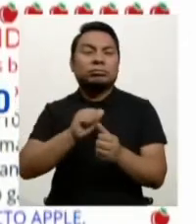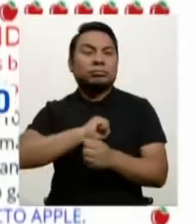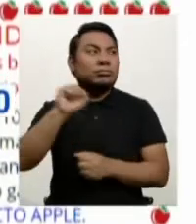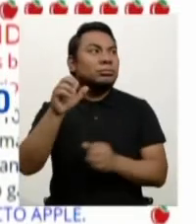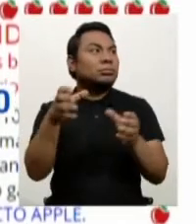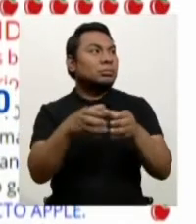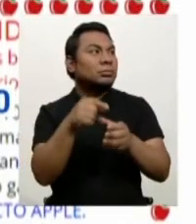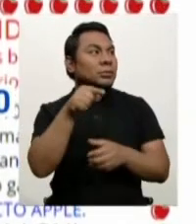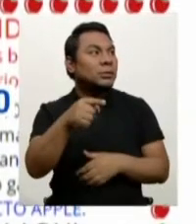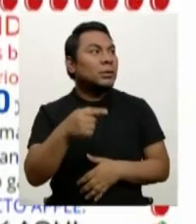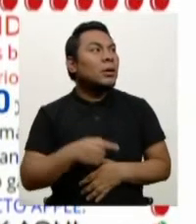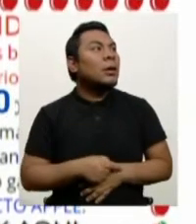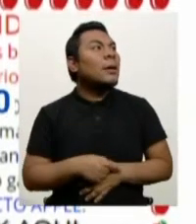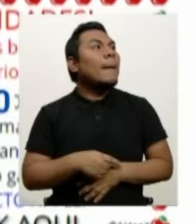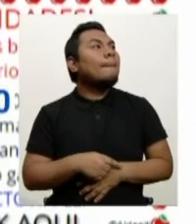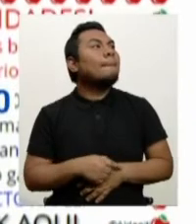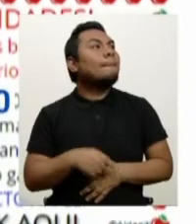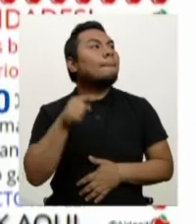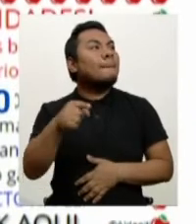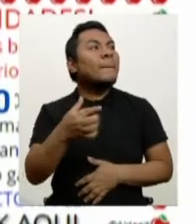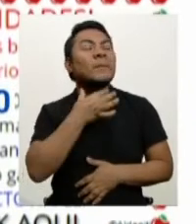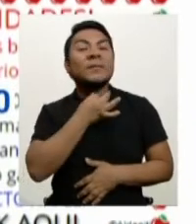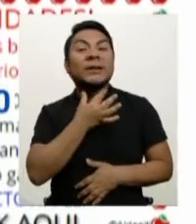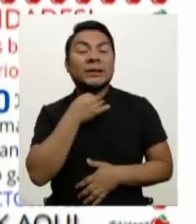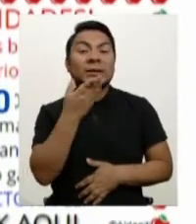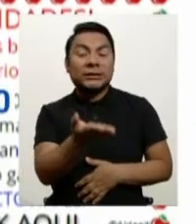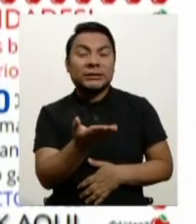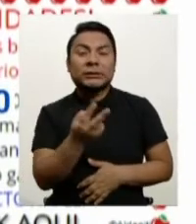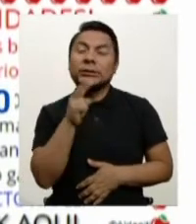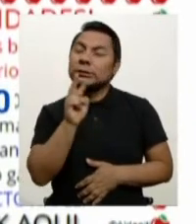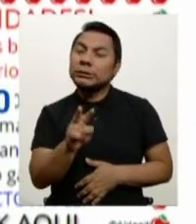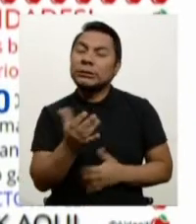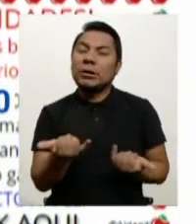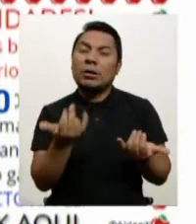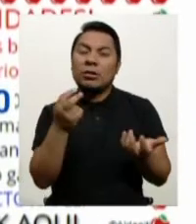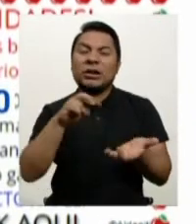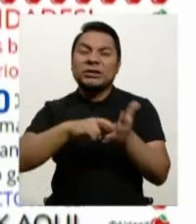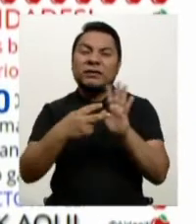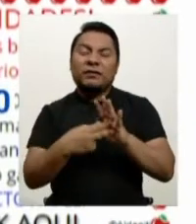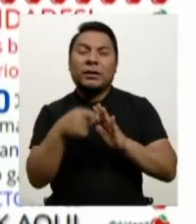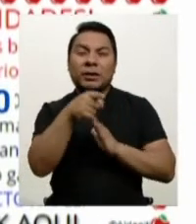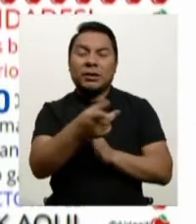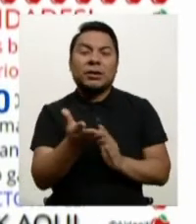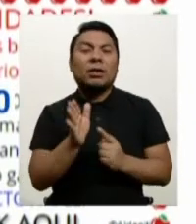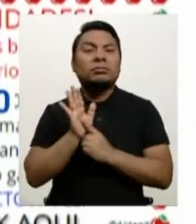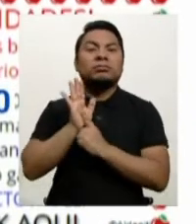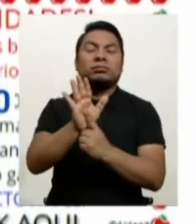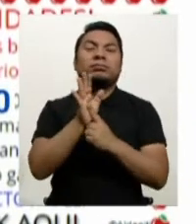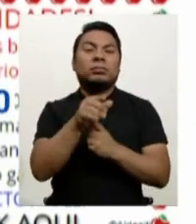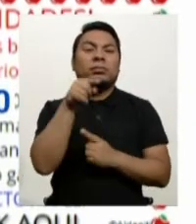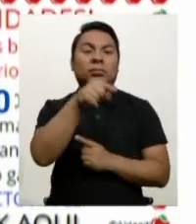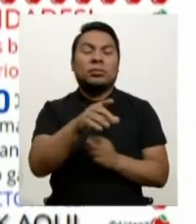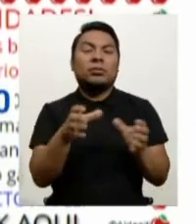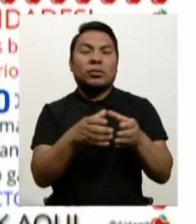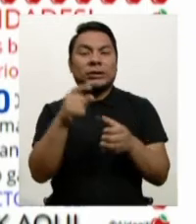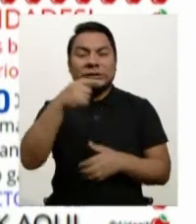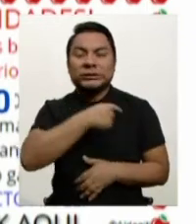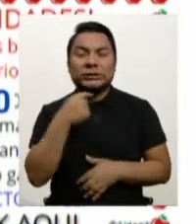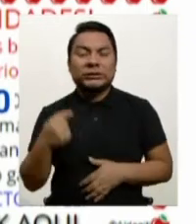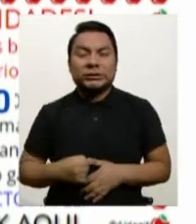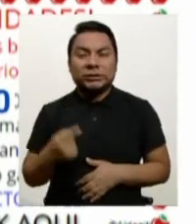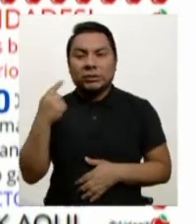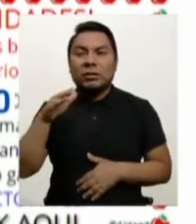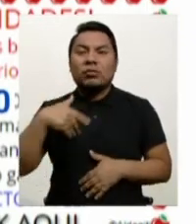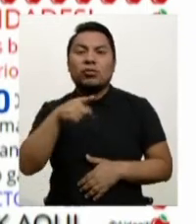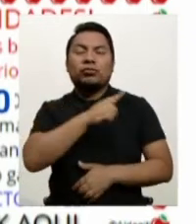Que está a la par de Mao. Lo interesante es que lo que se viene ahora, lo que significa, ¿no?, con esta consolidación de